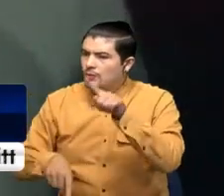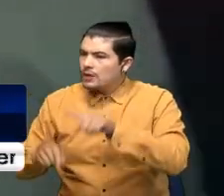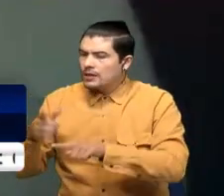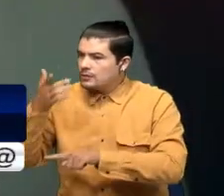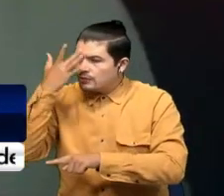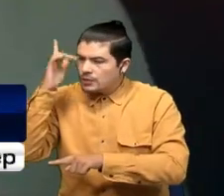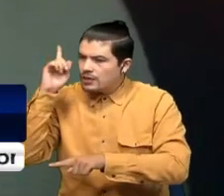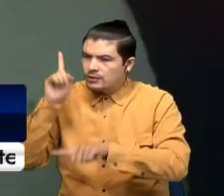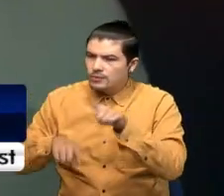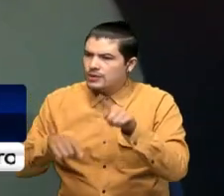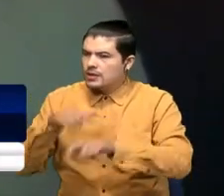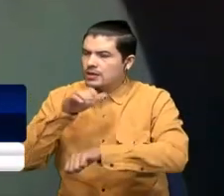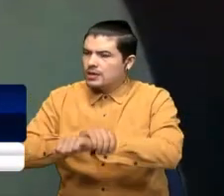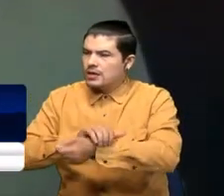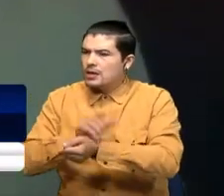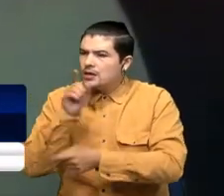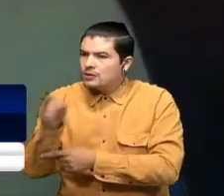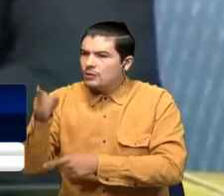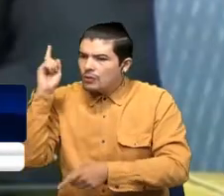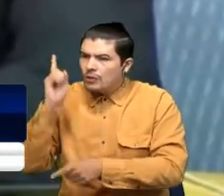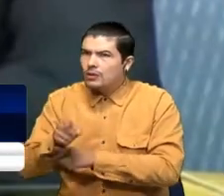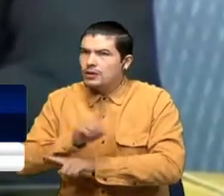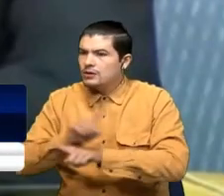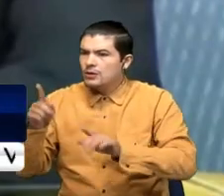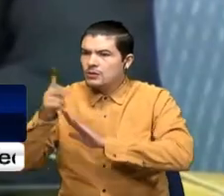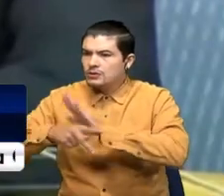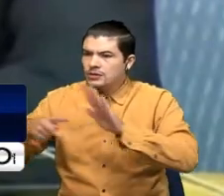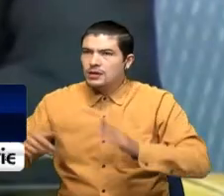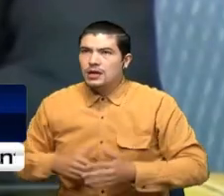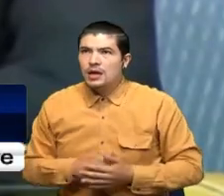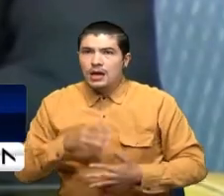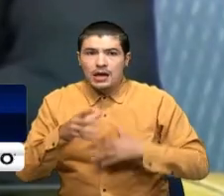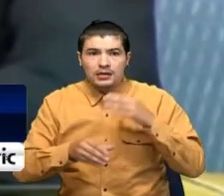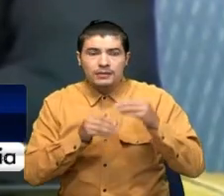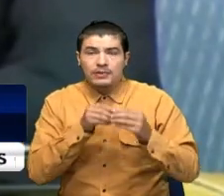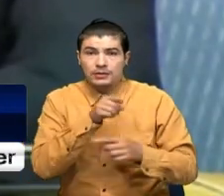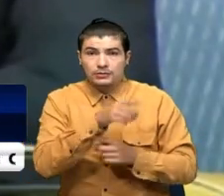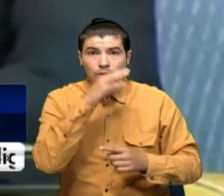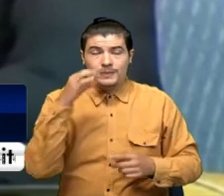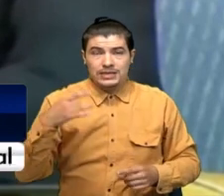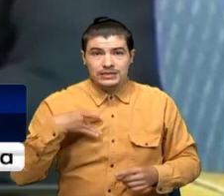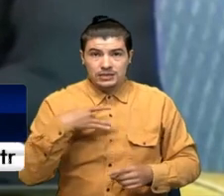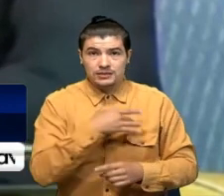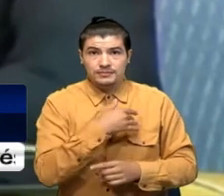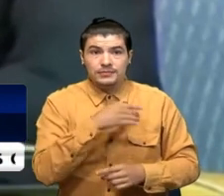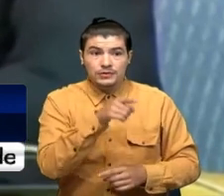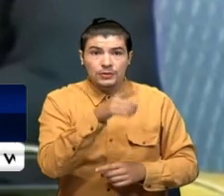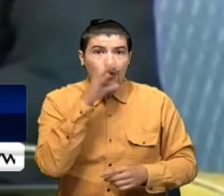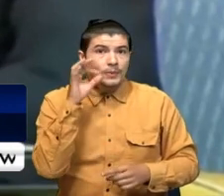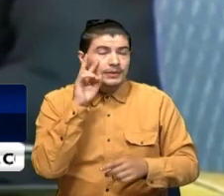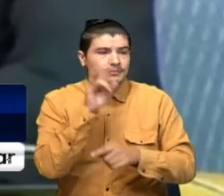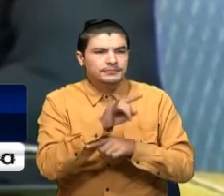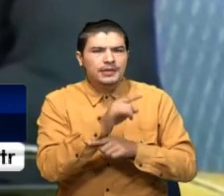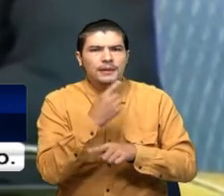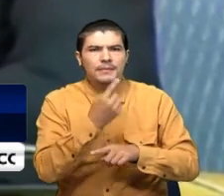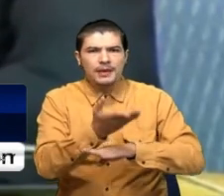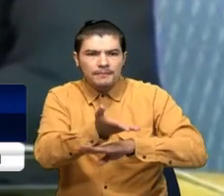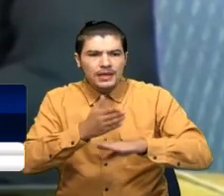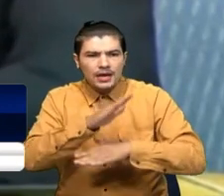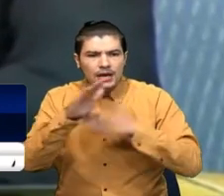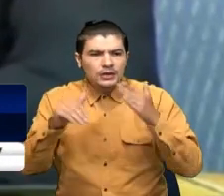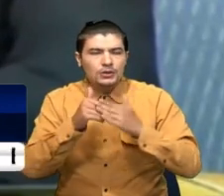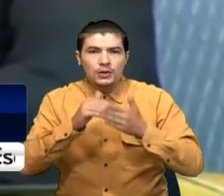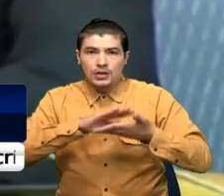tenían por qué obedecer órdenes inconstitucionales. Desde Chile, el canciller colombiano Carlos Holmes Trujillo pidió a toda la comunidad